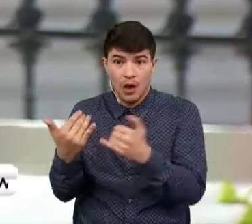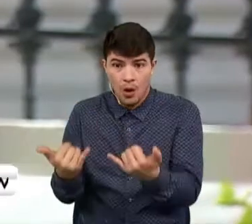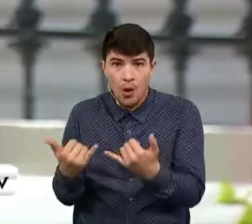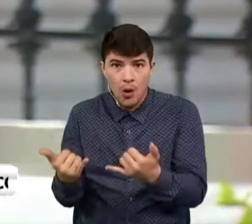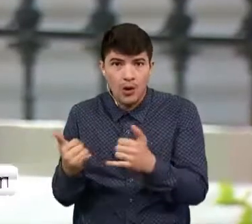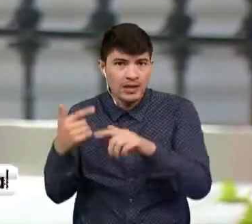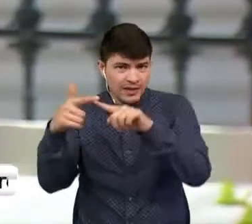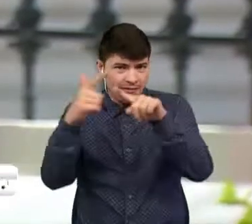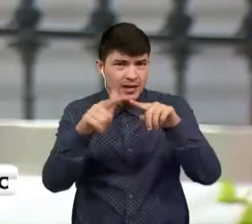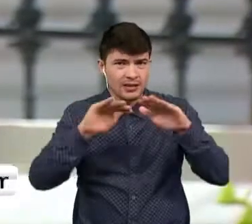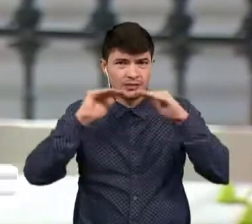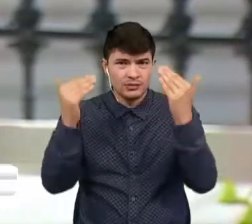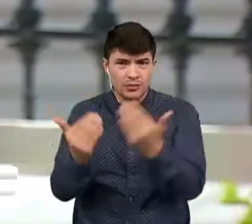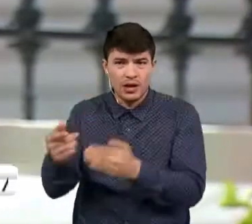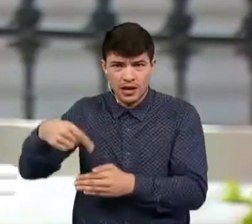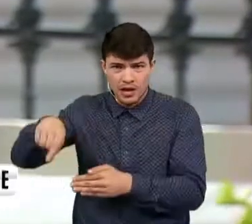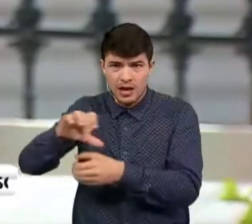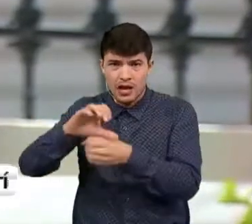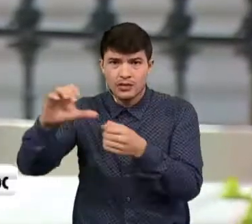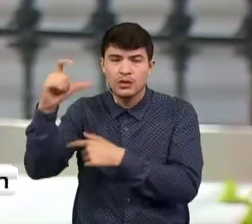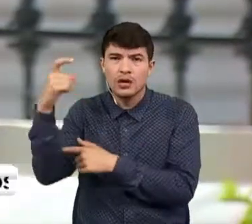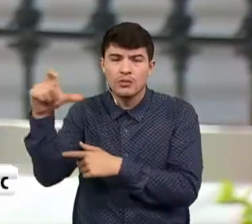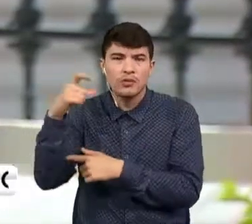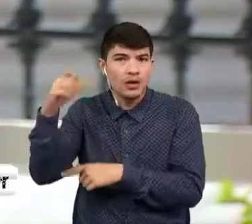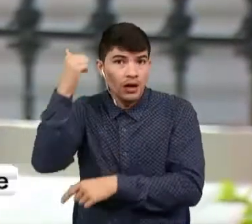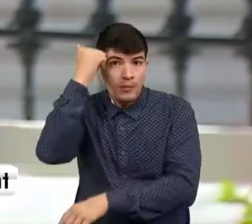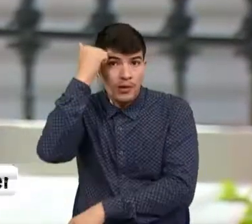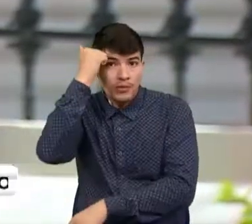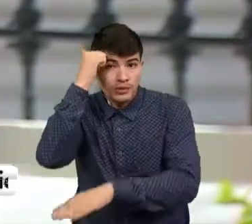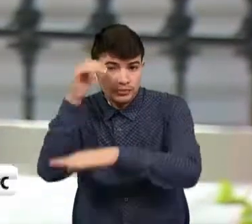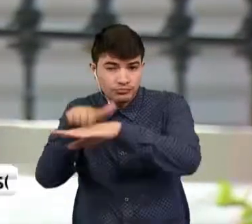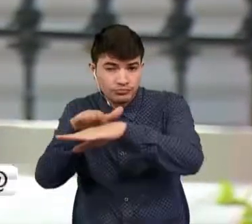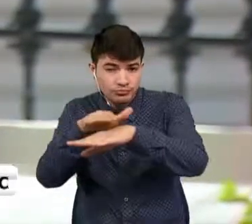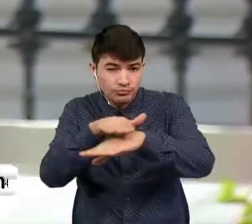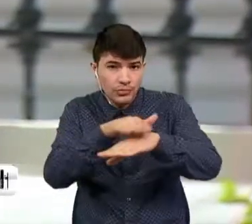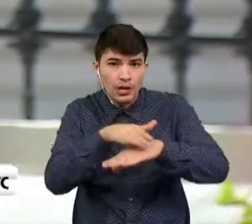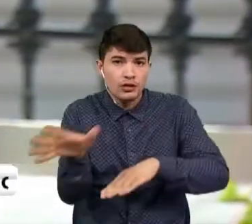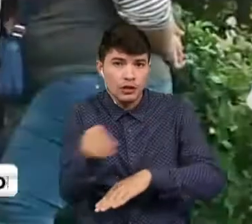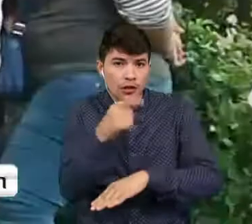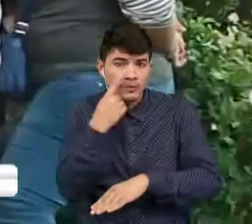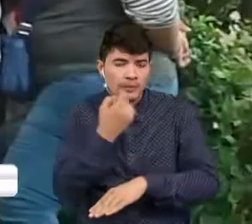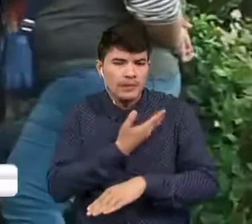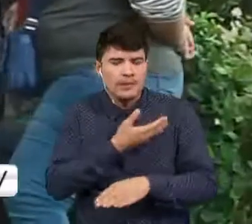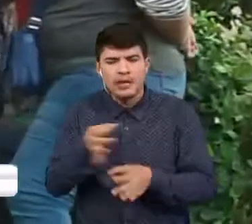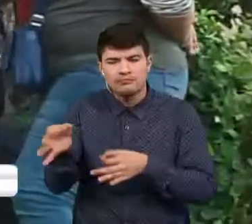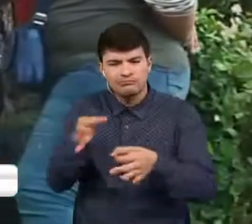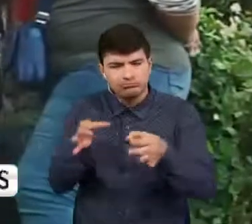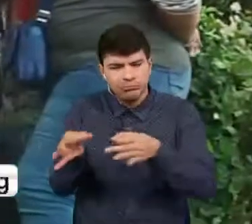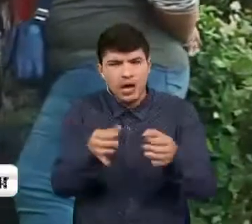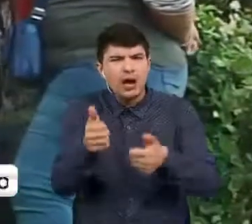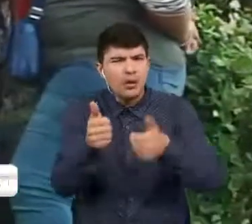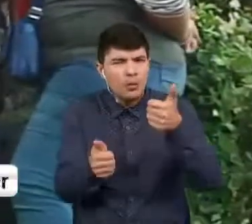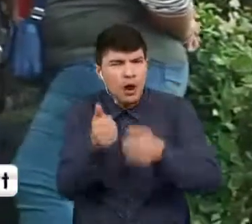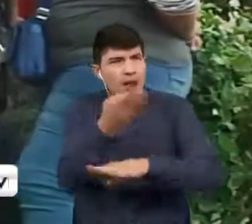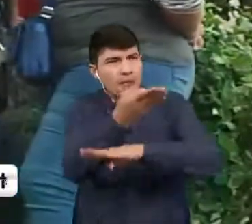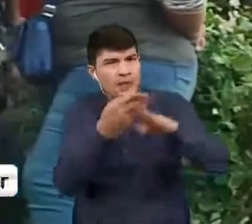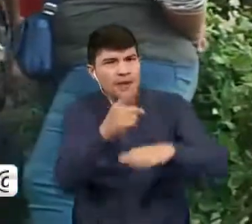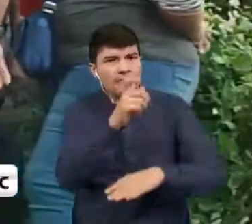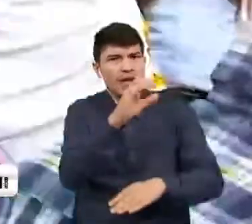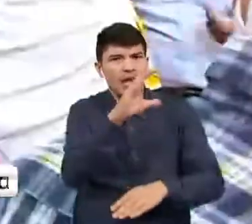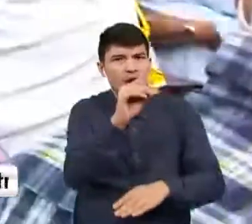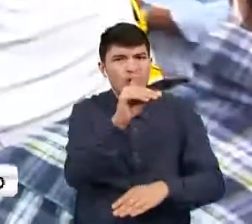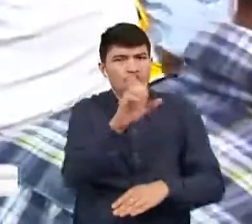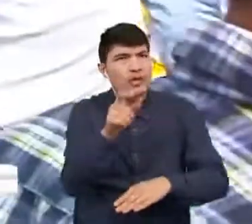en los planteles educativos de la ciudad de cúcuta los docentes convocaron pues a los padres de familia para explicarles cuáles son las exigencias de pecado entre el